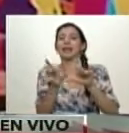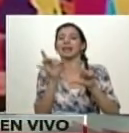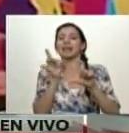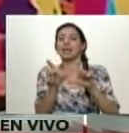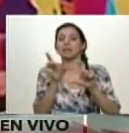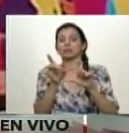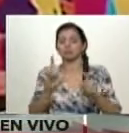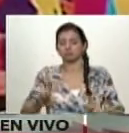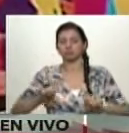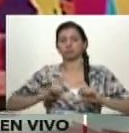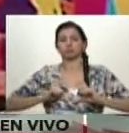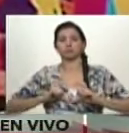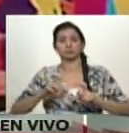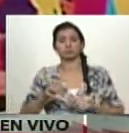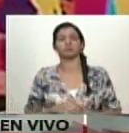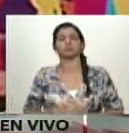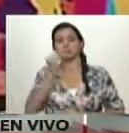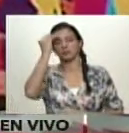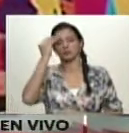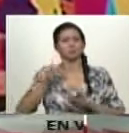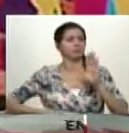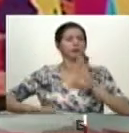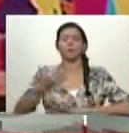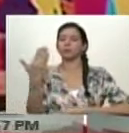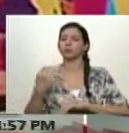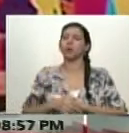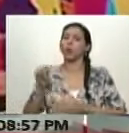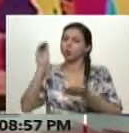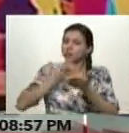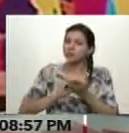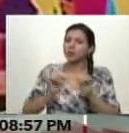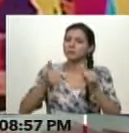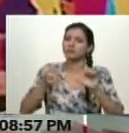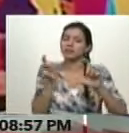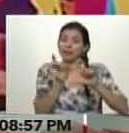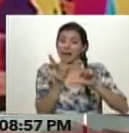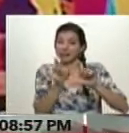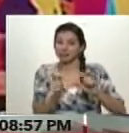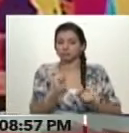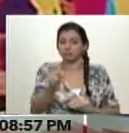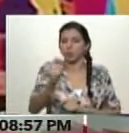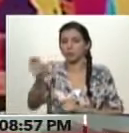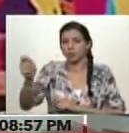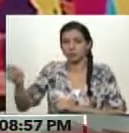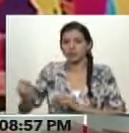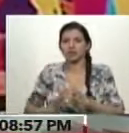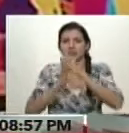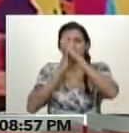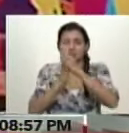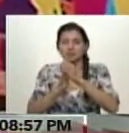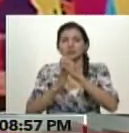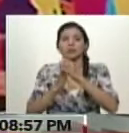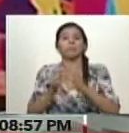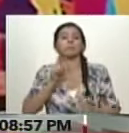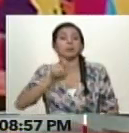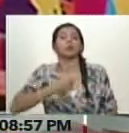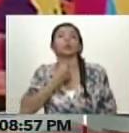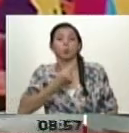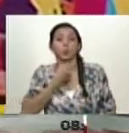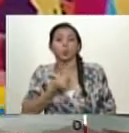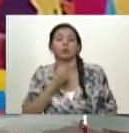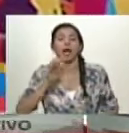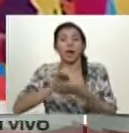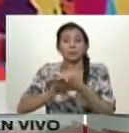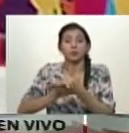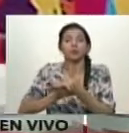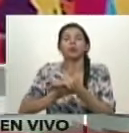carnetización, así lo creo. Ir a la carnetización de todos los militantes, dirigentes, simpatizantes, amigos